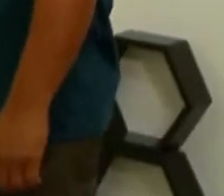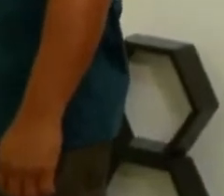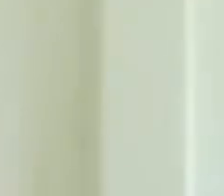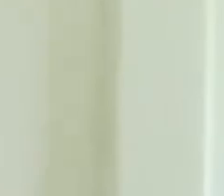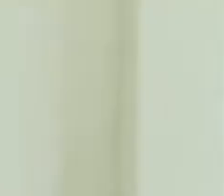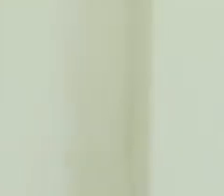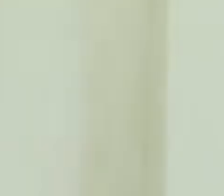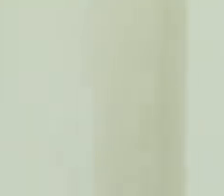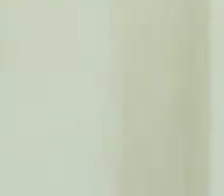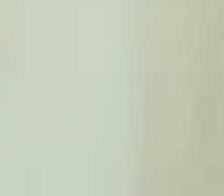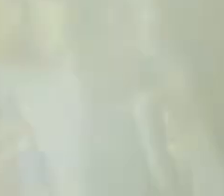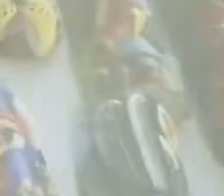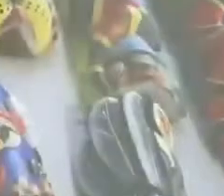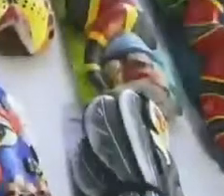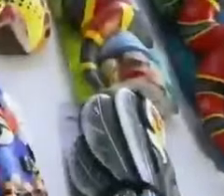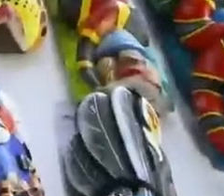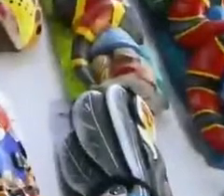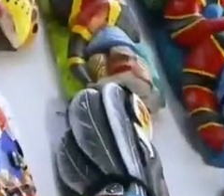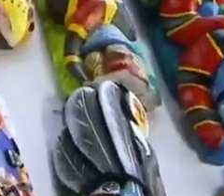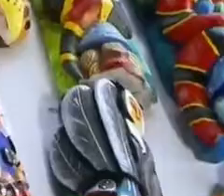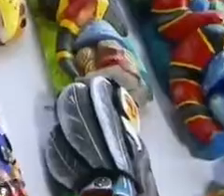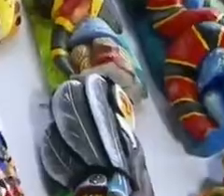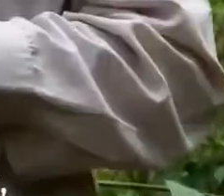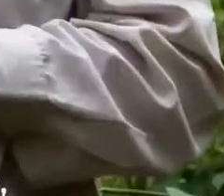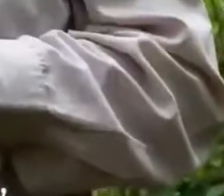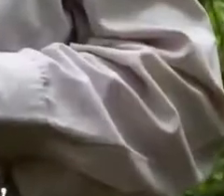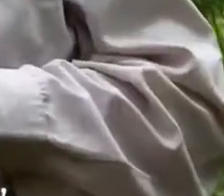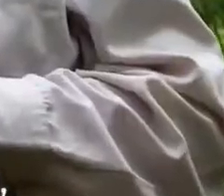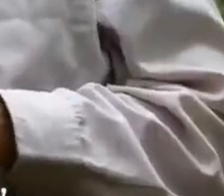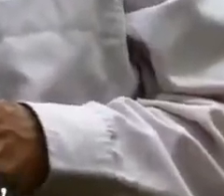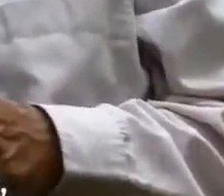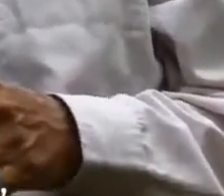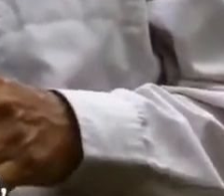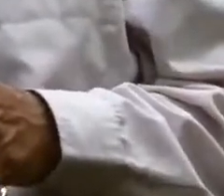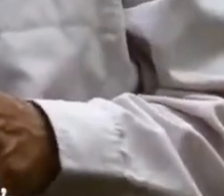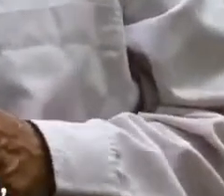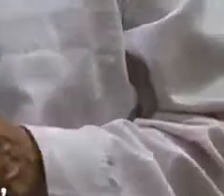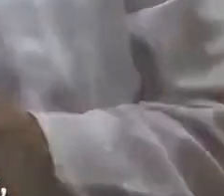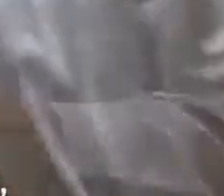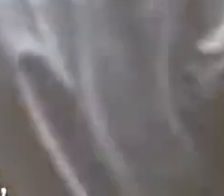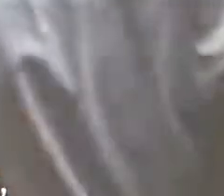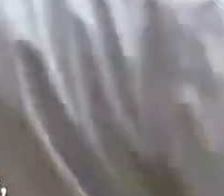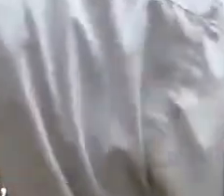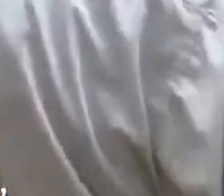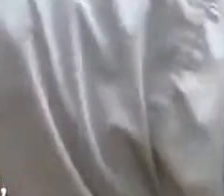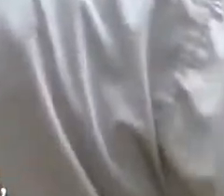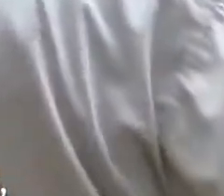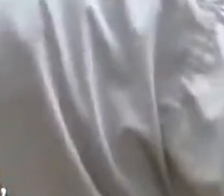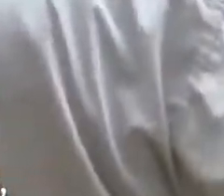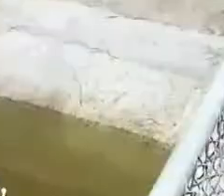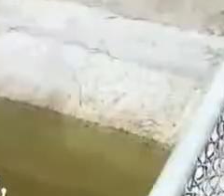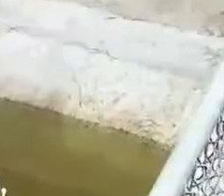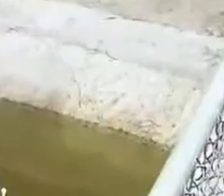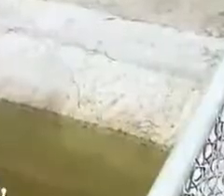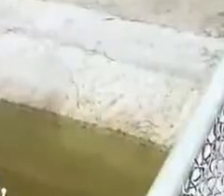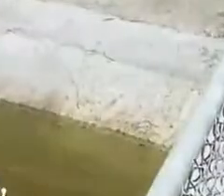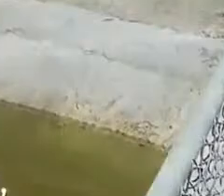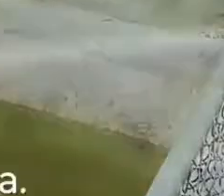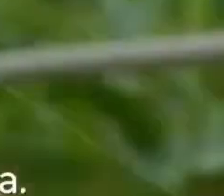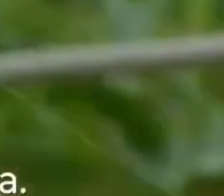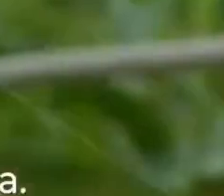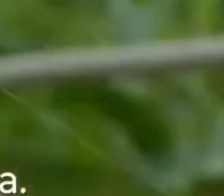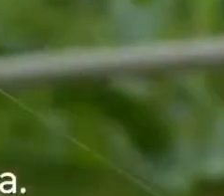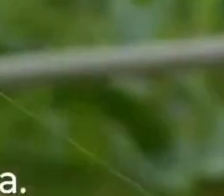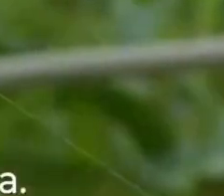el turismo ha sido un motor de la economía, ofreciendo oportunidades en las comunidades rurales, como es el caso de don